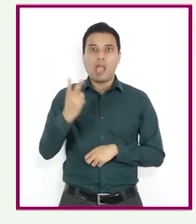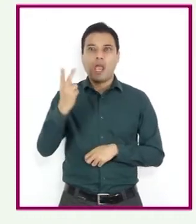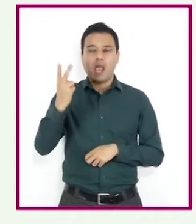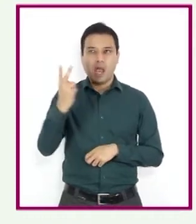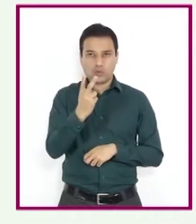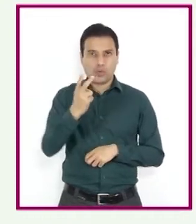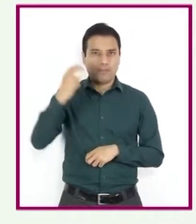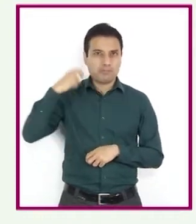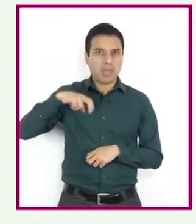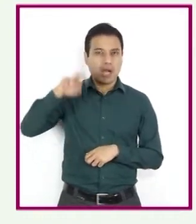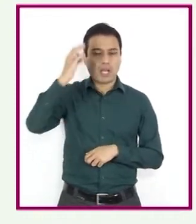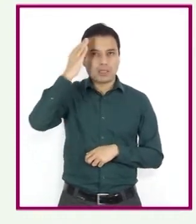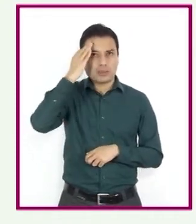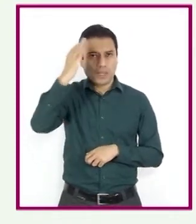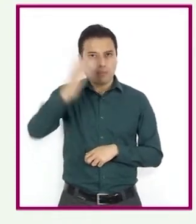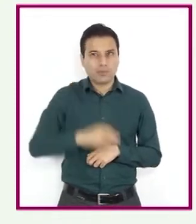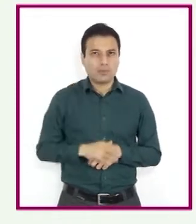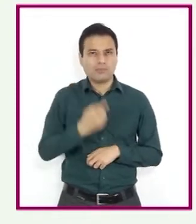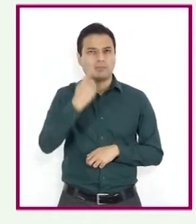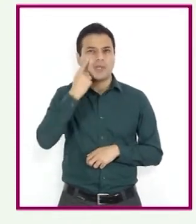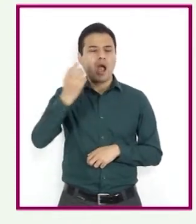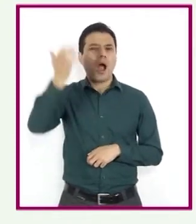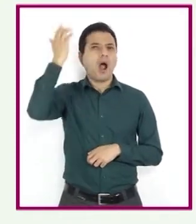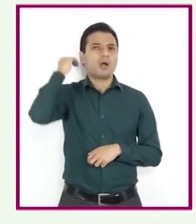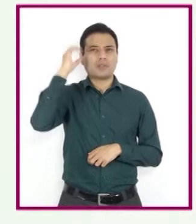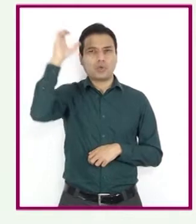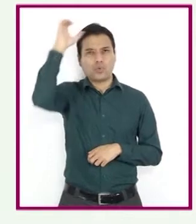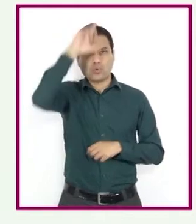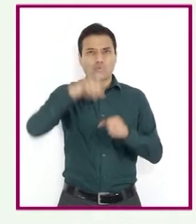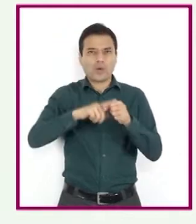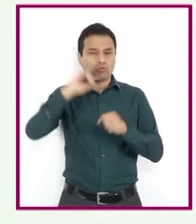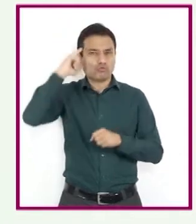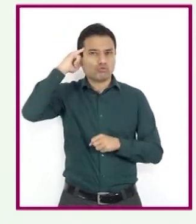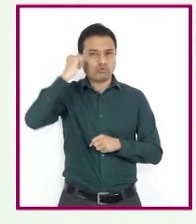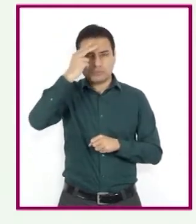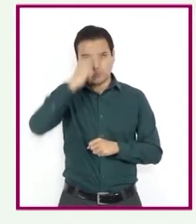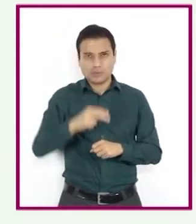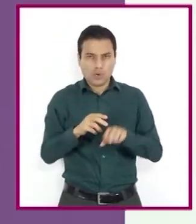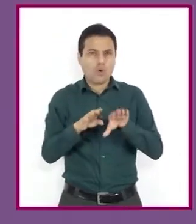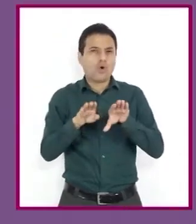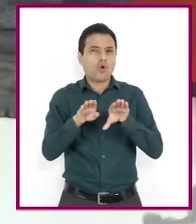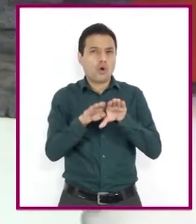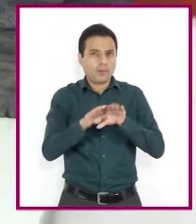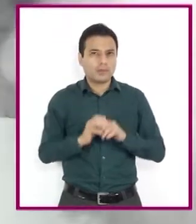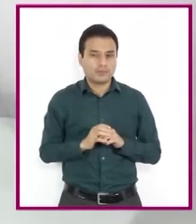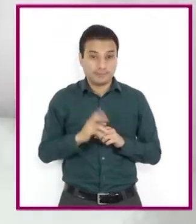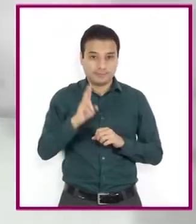los conocimientos de las culturas prehispánicas en el México antiguo.